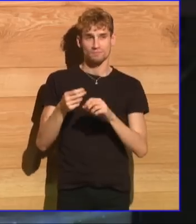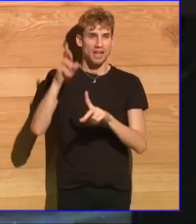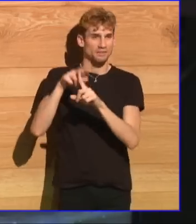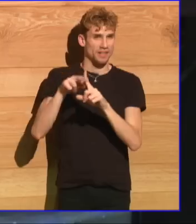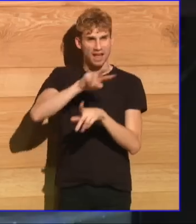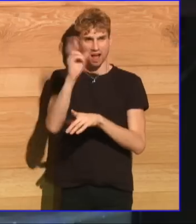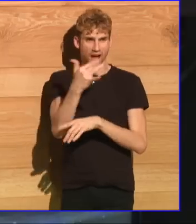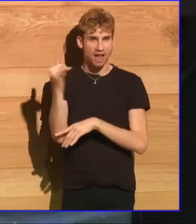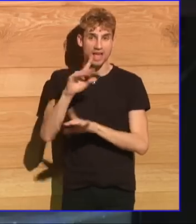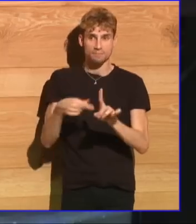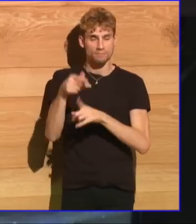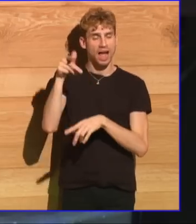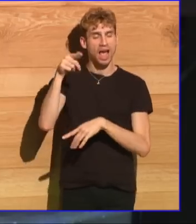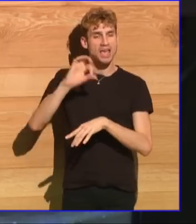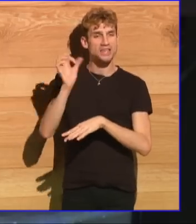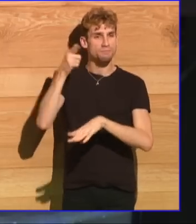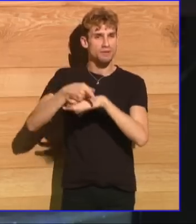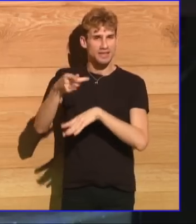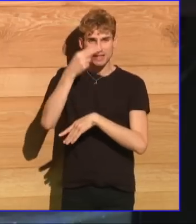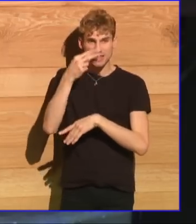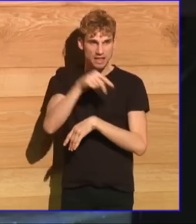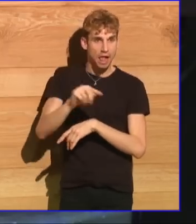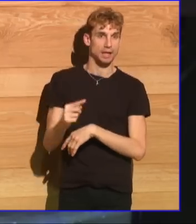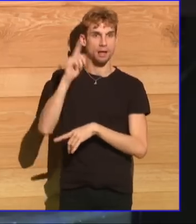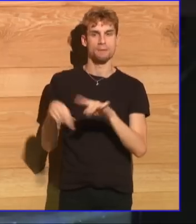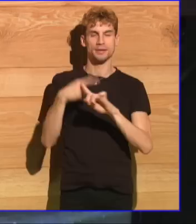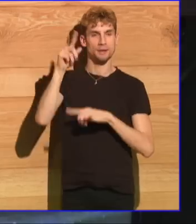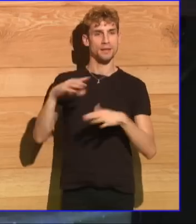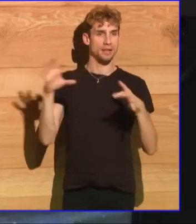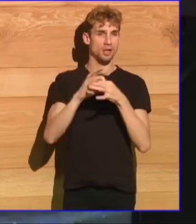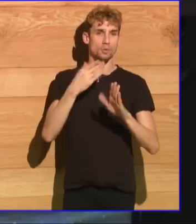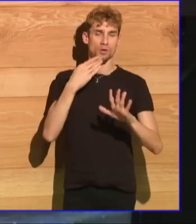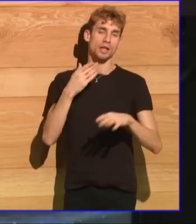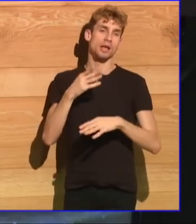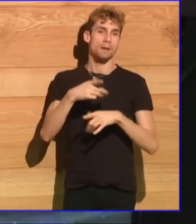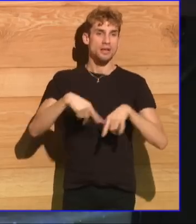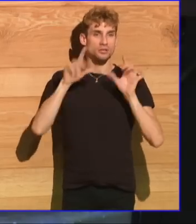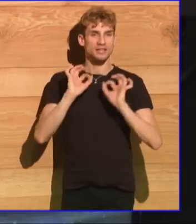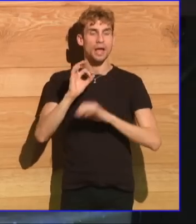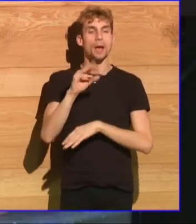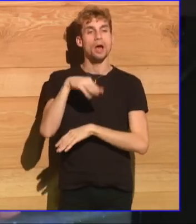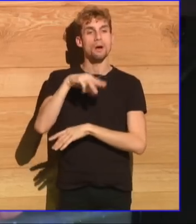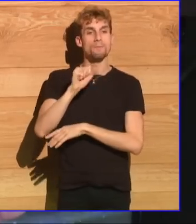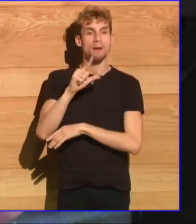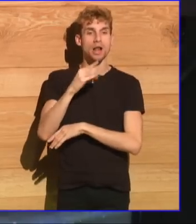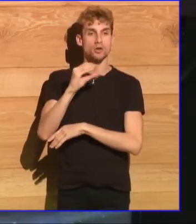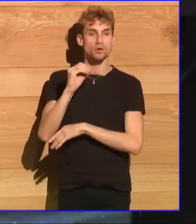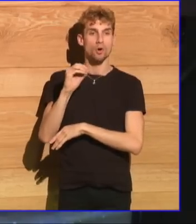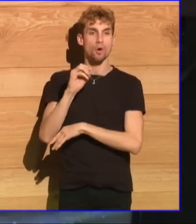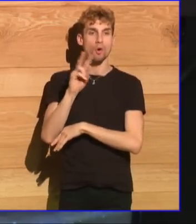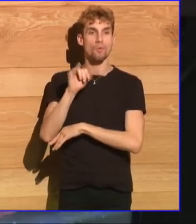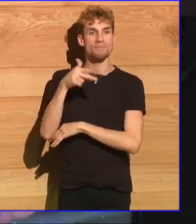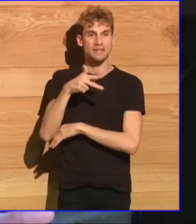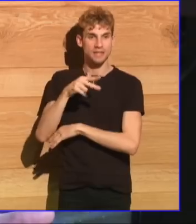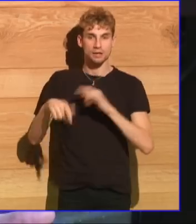de verdad le interesa a Spielberg. Y esa relación, por ejemplo, con el personaje de Malkovich, ese pequeño mozalbete ante